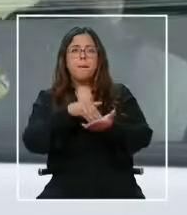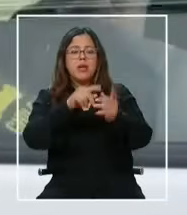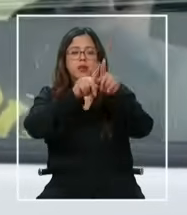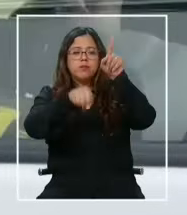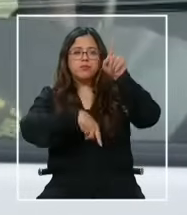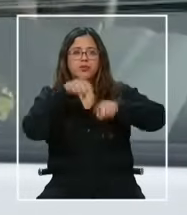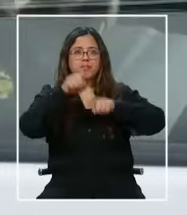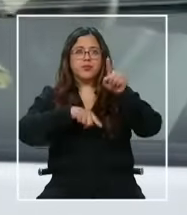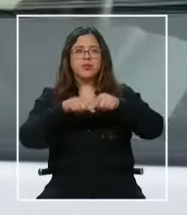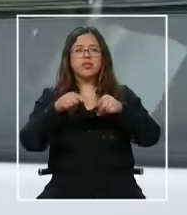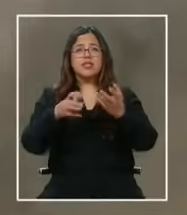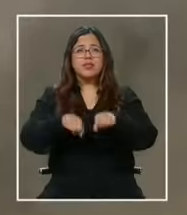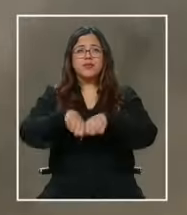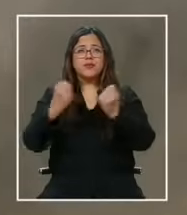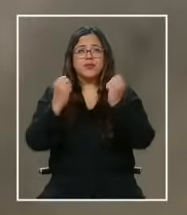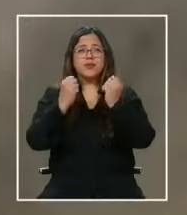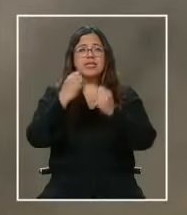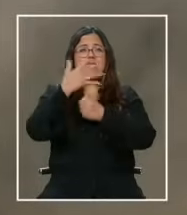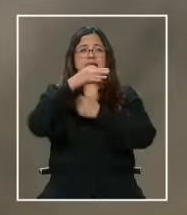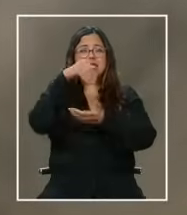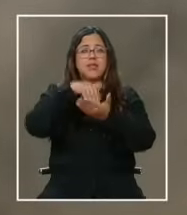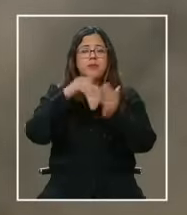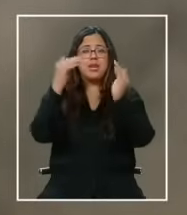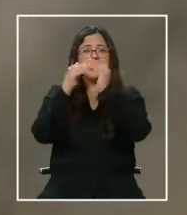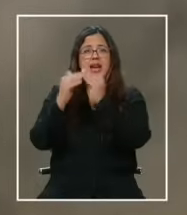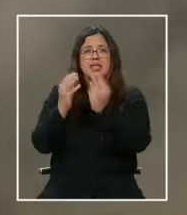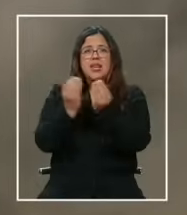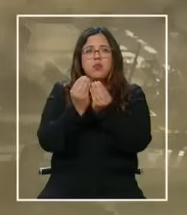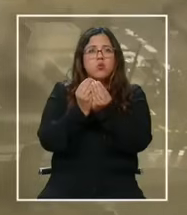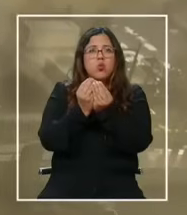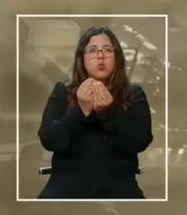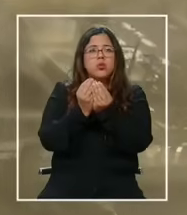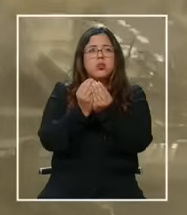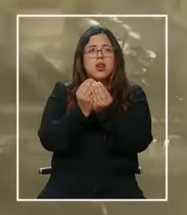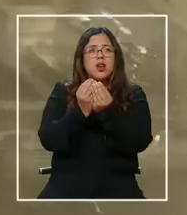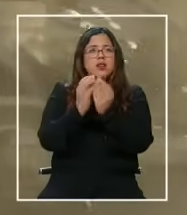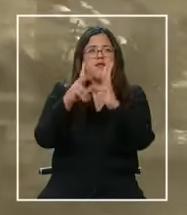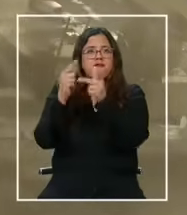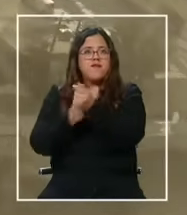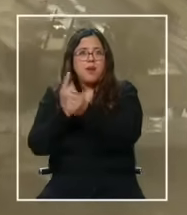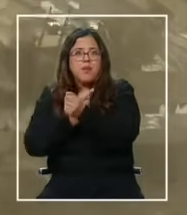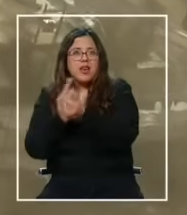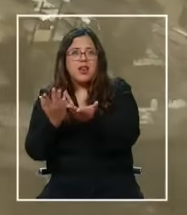destruyó 15000 casas y dejó a cientos de familias sin sus seres